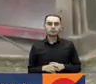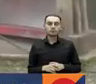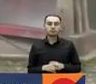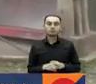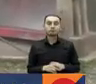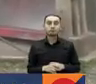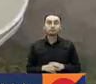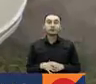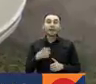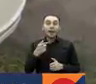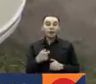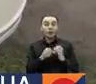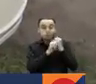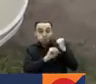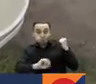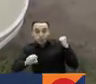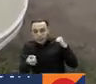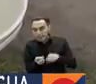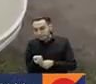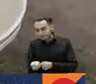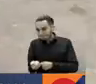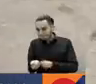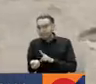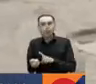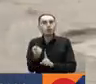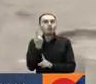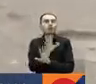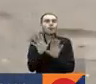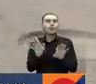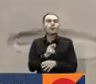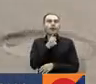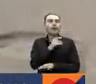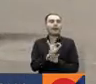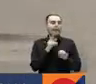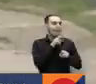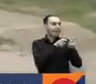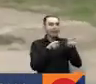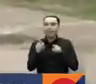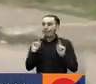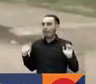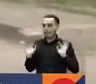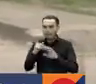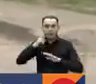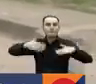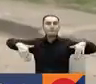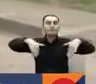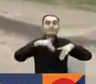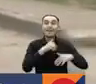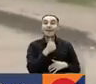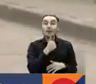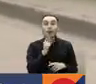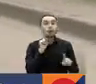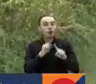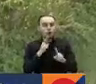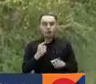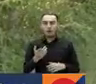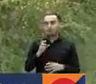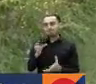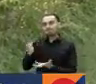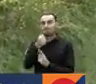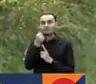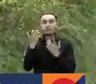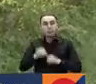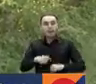Un chorro de agua de pozo que sale de una manguera es la única alternativa de los habitantes del corregimiento Villapaz en Jamundí para obtener agua. Este es